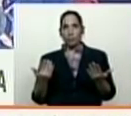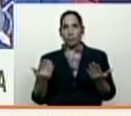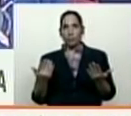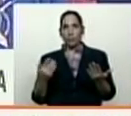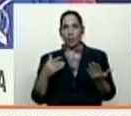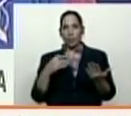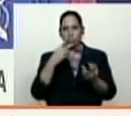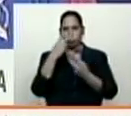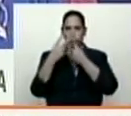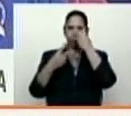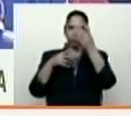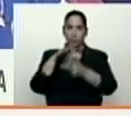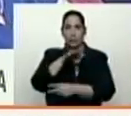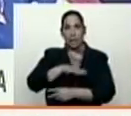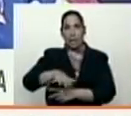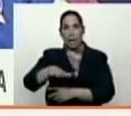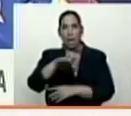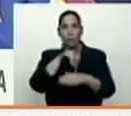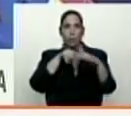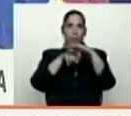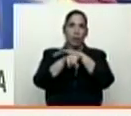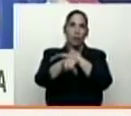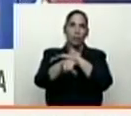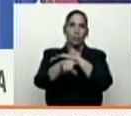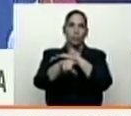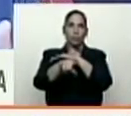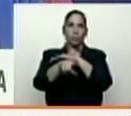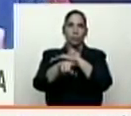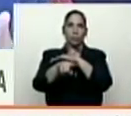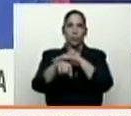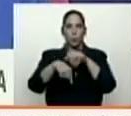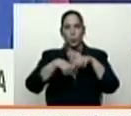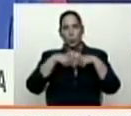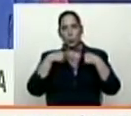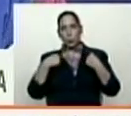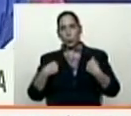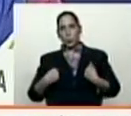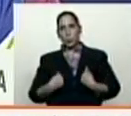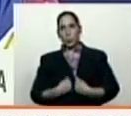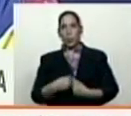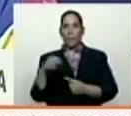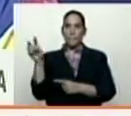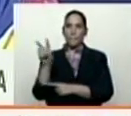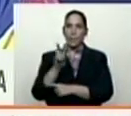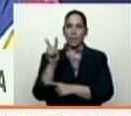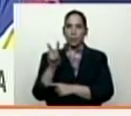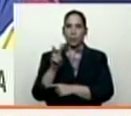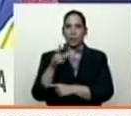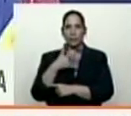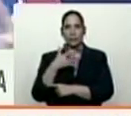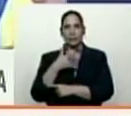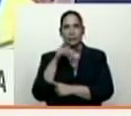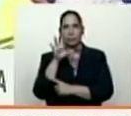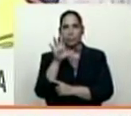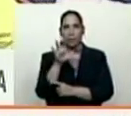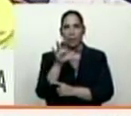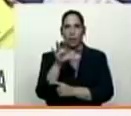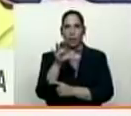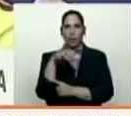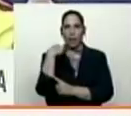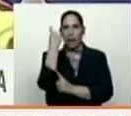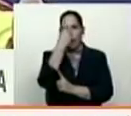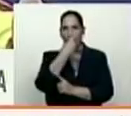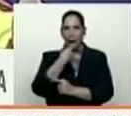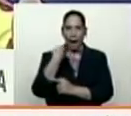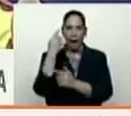llano adentro, parece como que es el corazón de Venezuela, de la patria, ¿verdad? Las caras de los